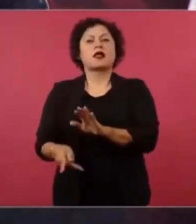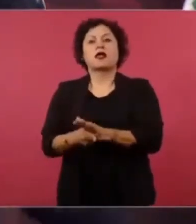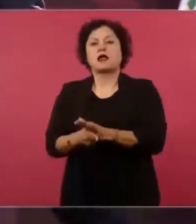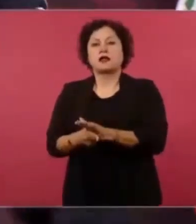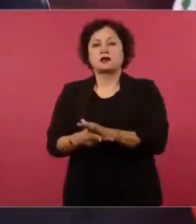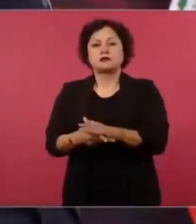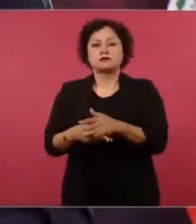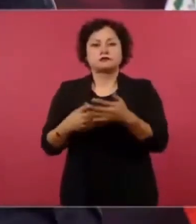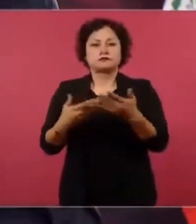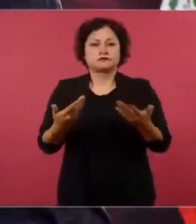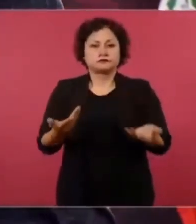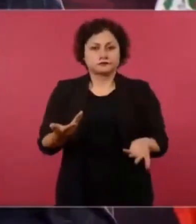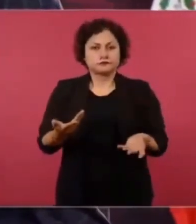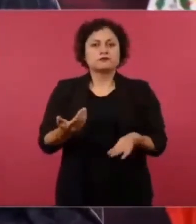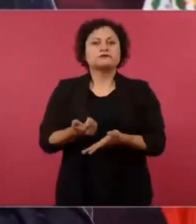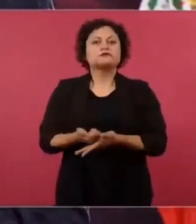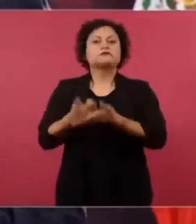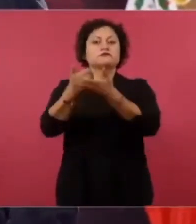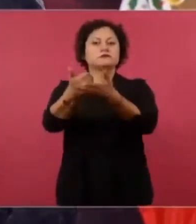con abogados